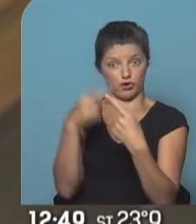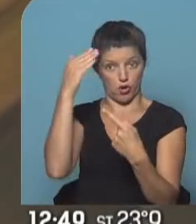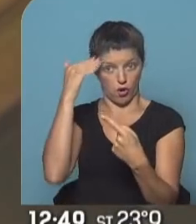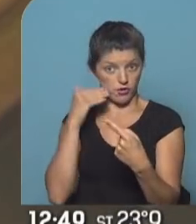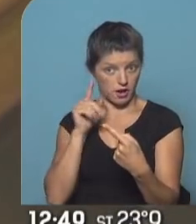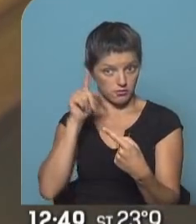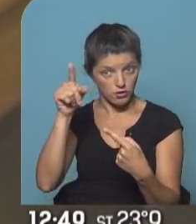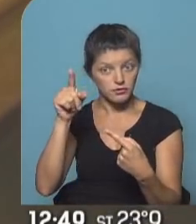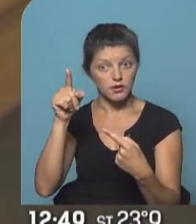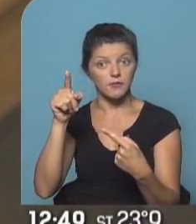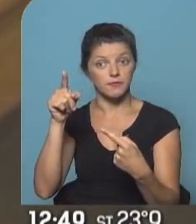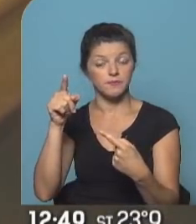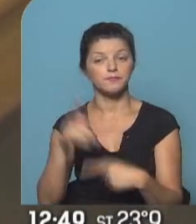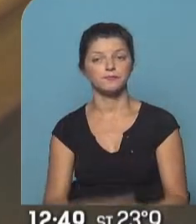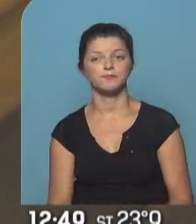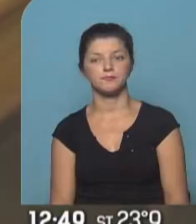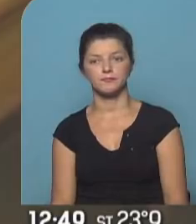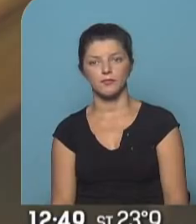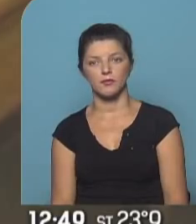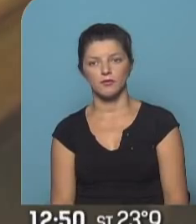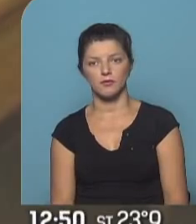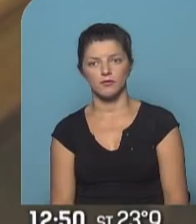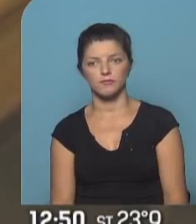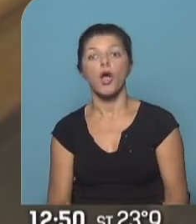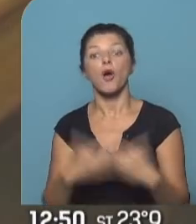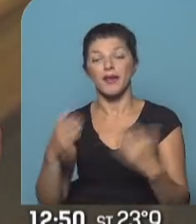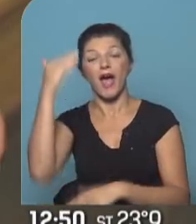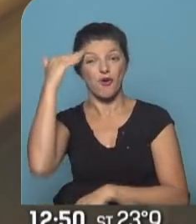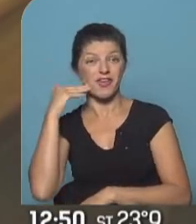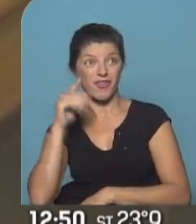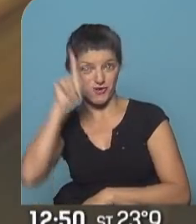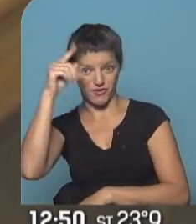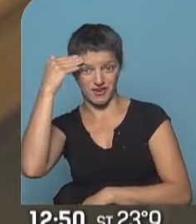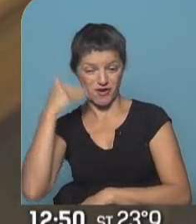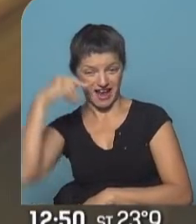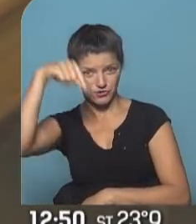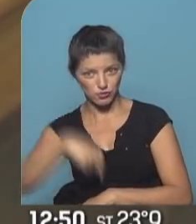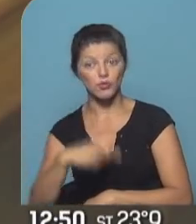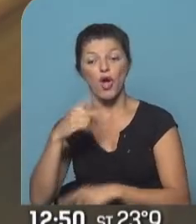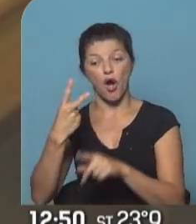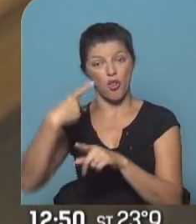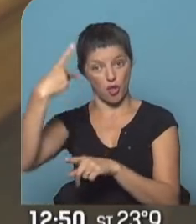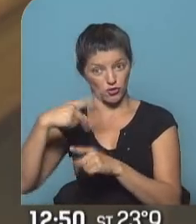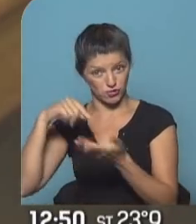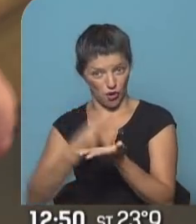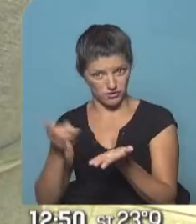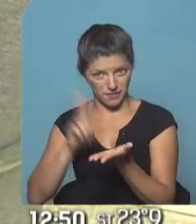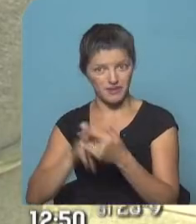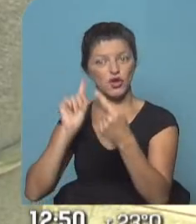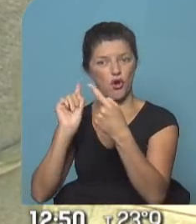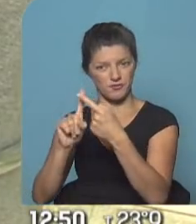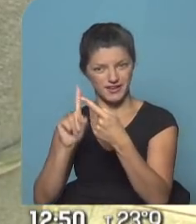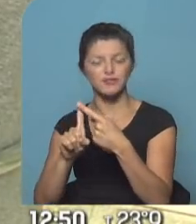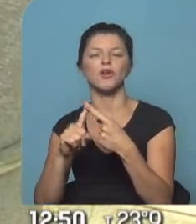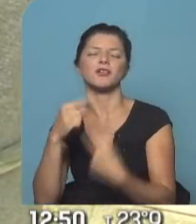en un momento en donde empezó nuevamente un acercamiento entre las dos Coreas, en donde recuperaron el teléfono rojo, en